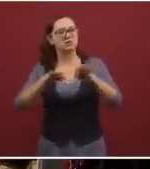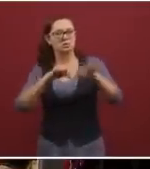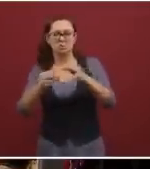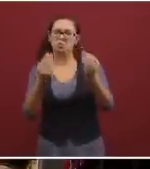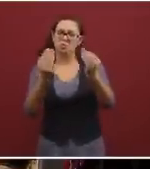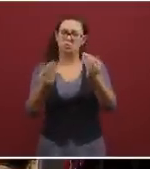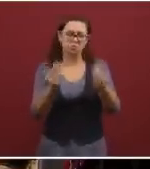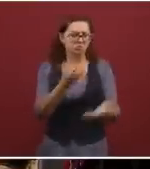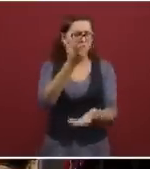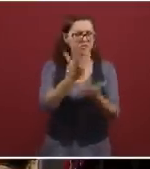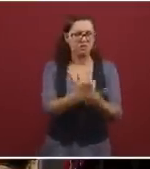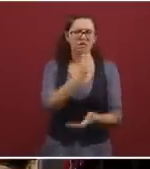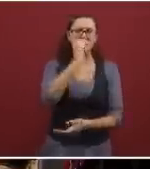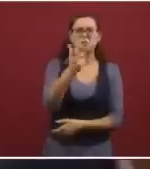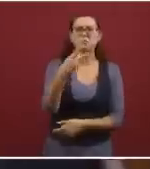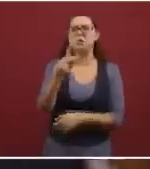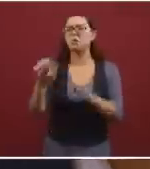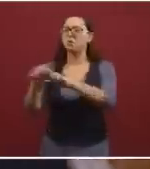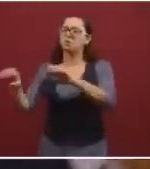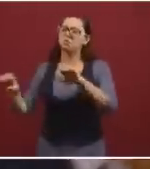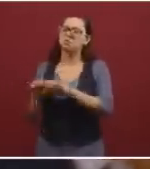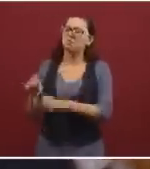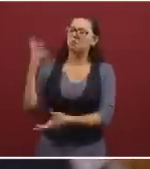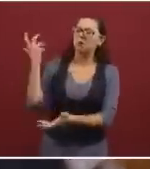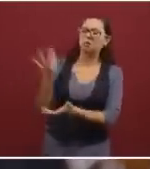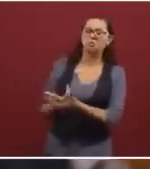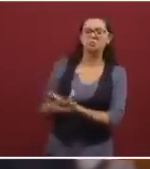acompaña. ¿Usted qué balance hace del gabinete?